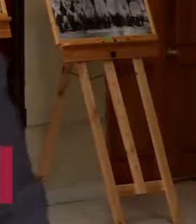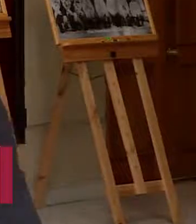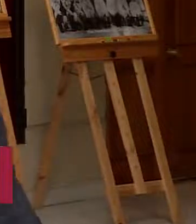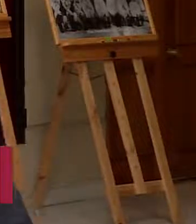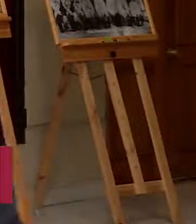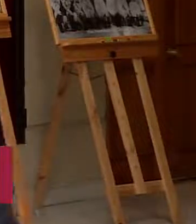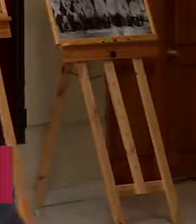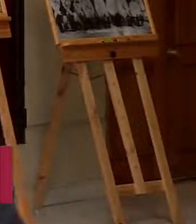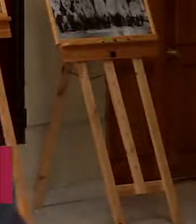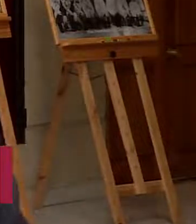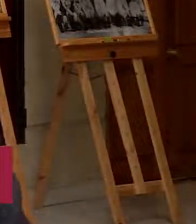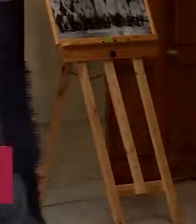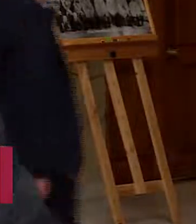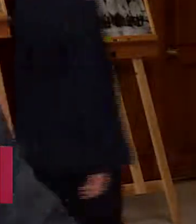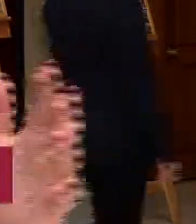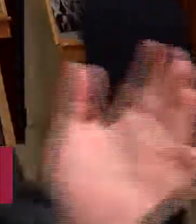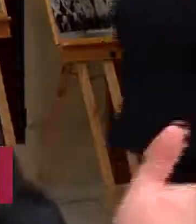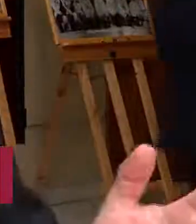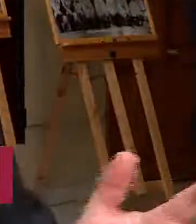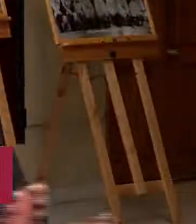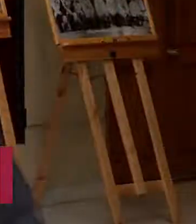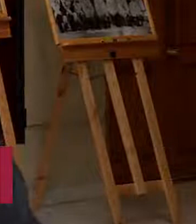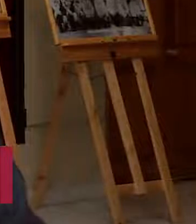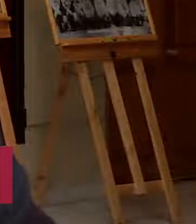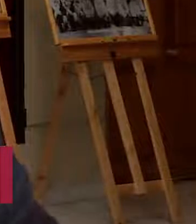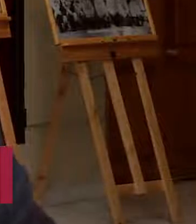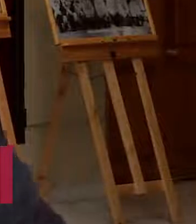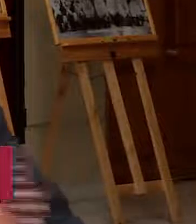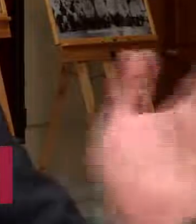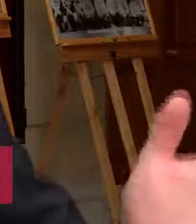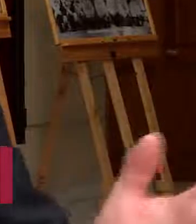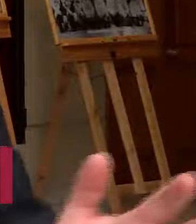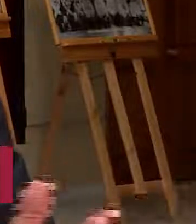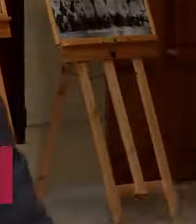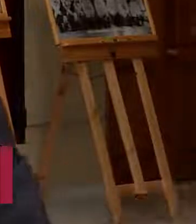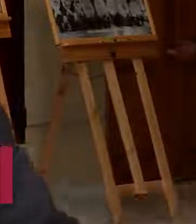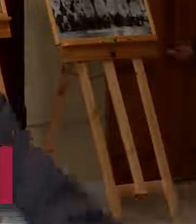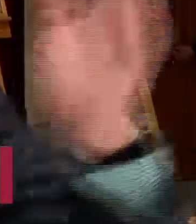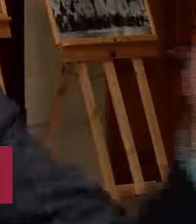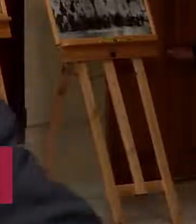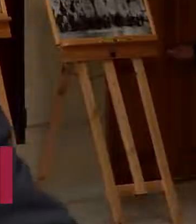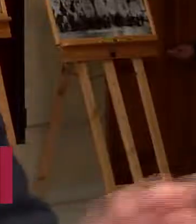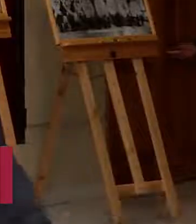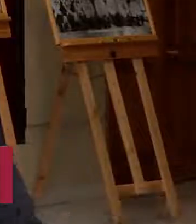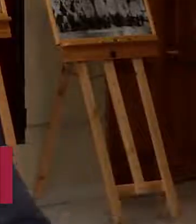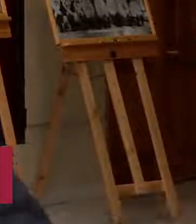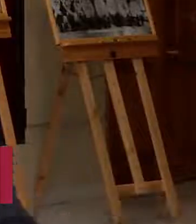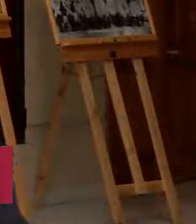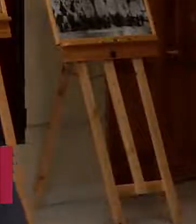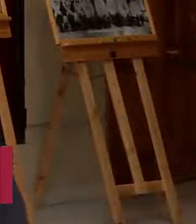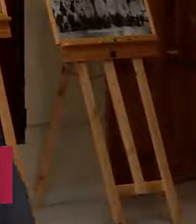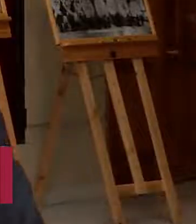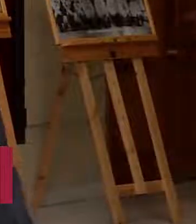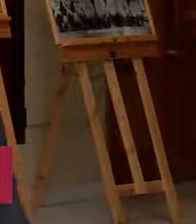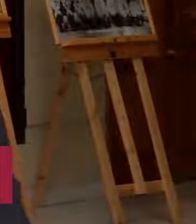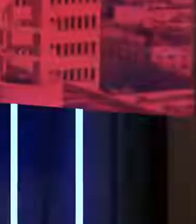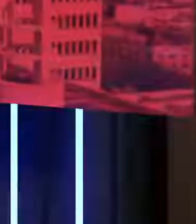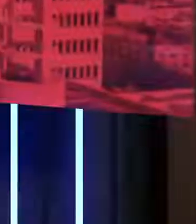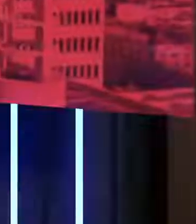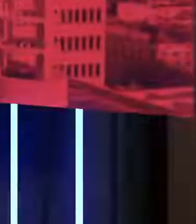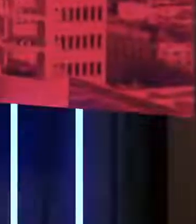eso. No querían ellos que pudiera, la oposición no votó en contra de eso, pero el Senado lo repuso y ahora se